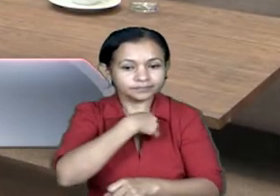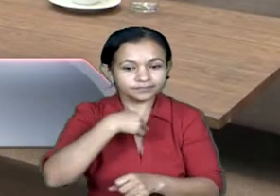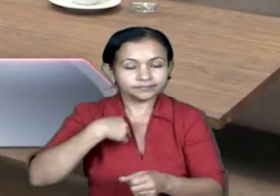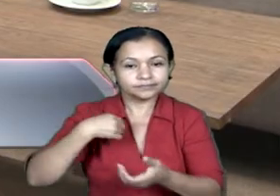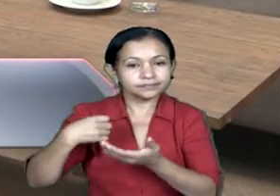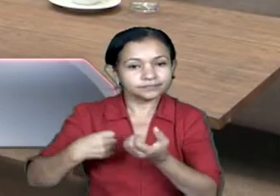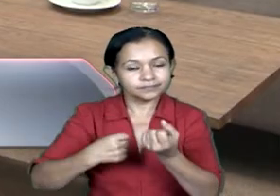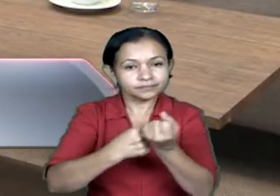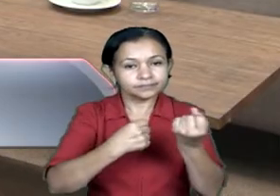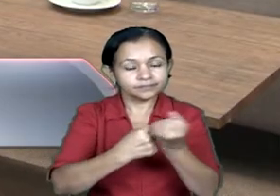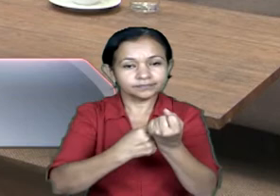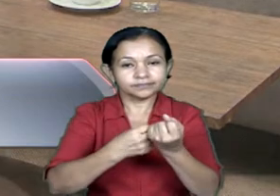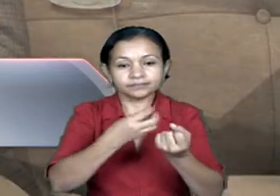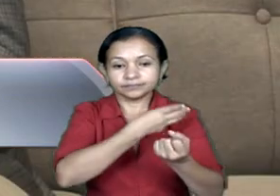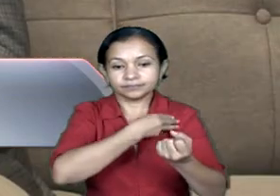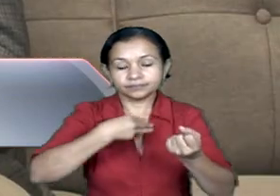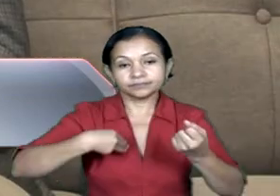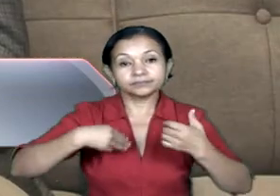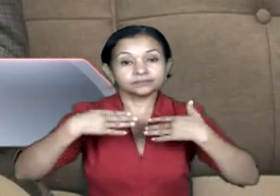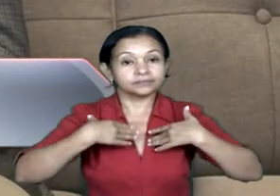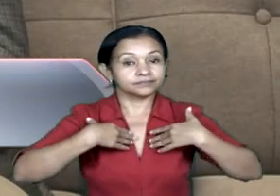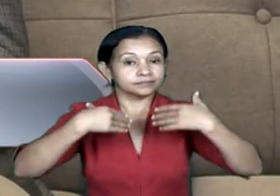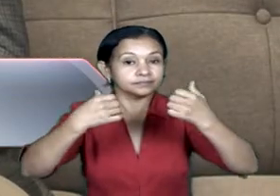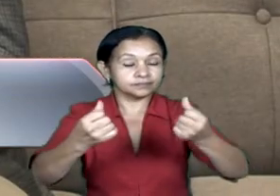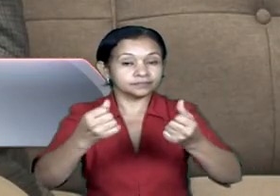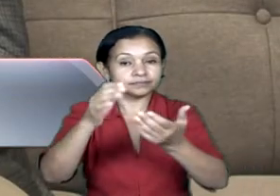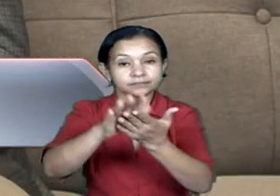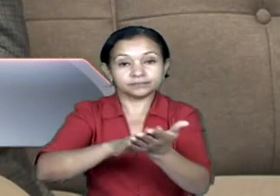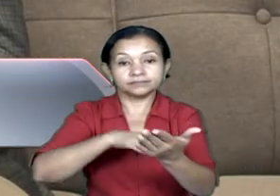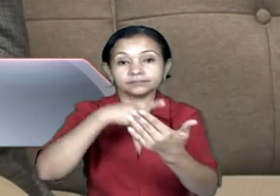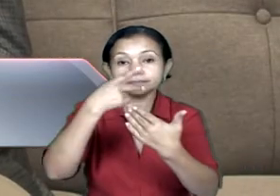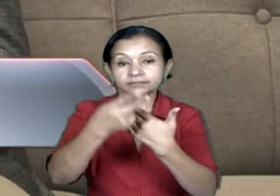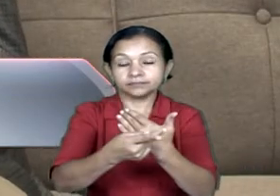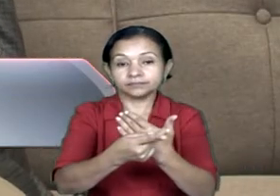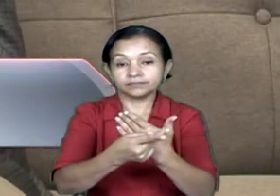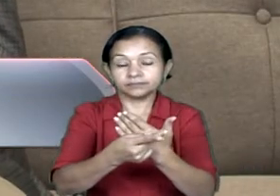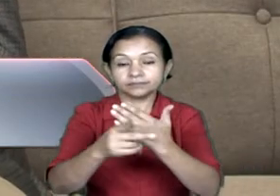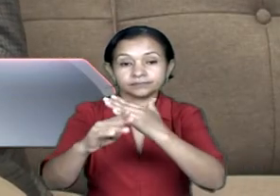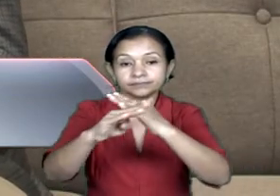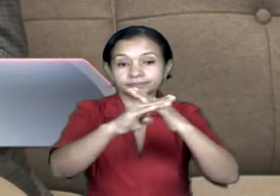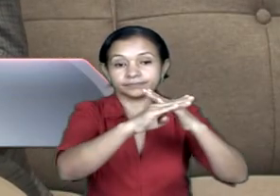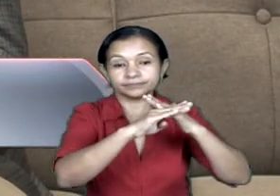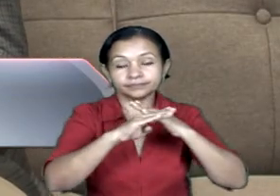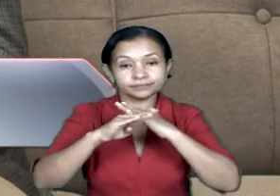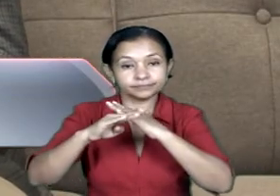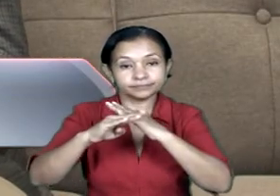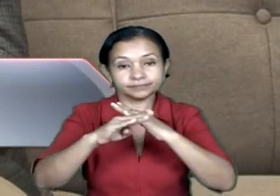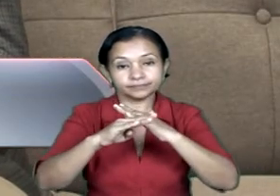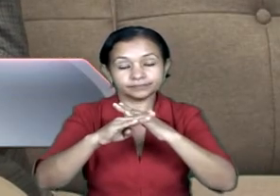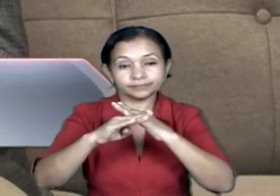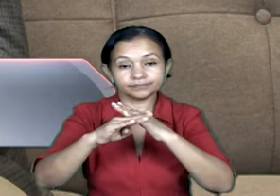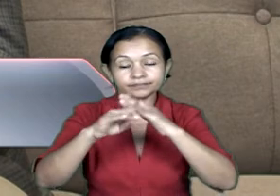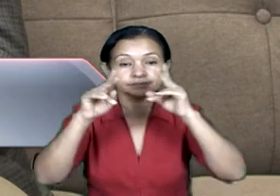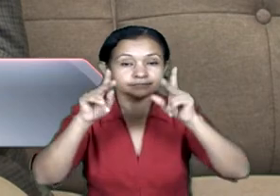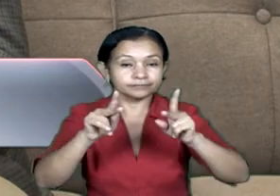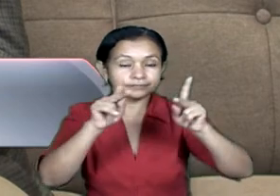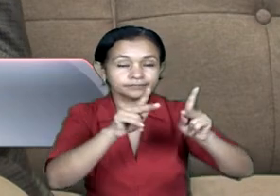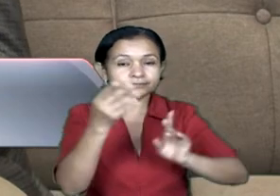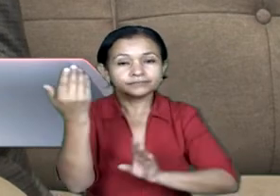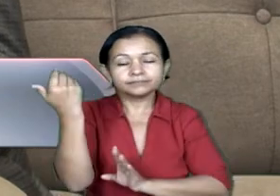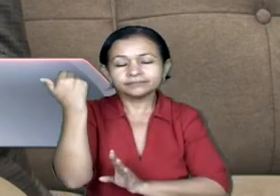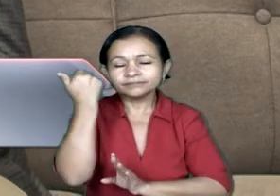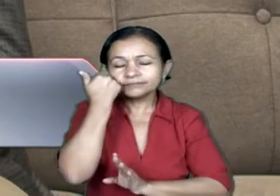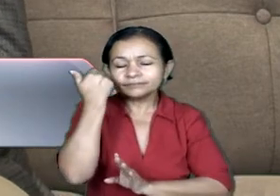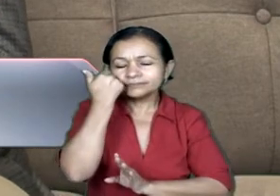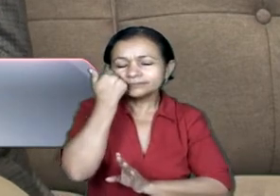colaborar con MINSA, okay, en el programa de prevención de la enfermedad